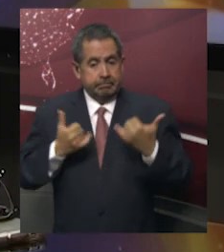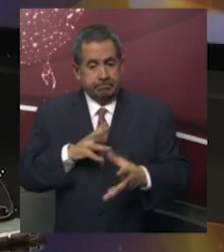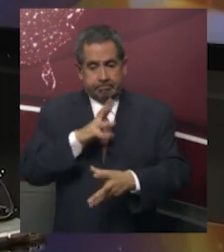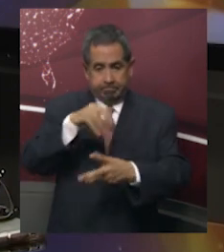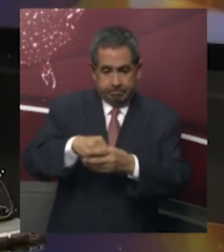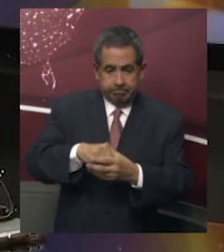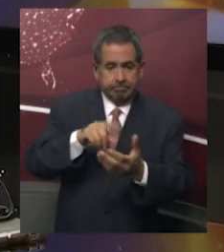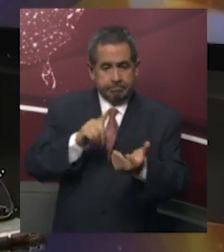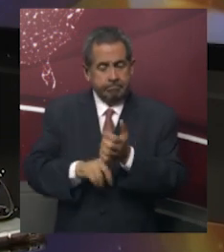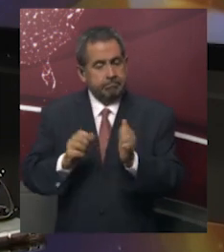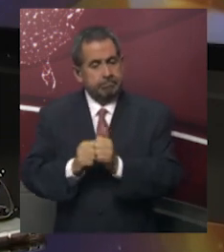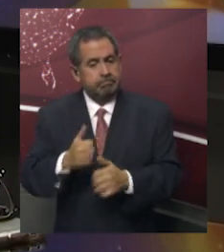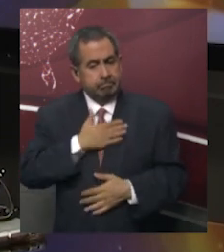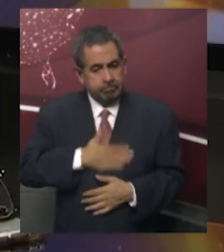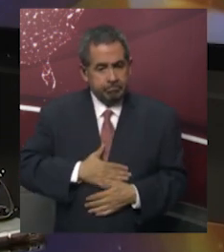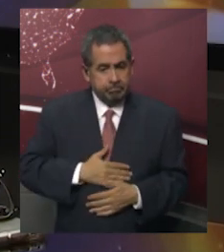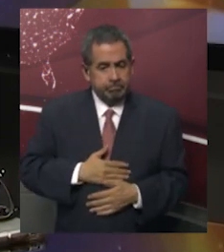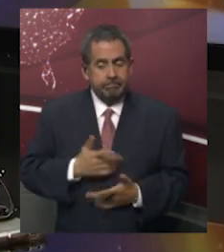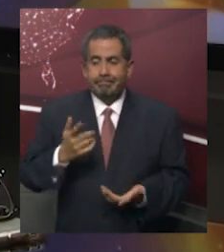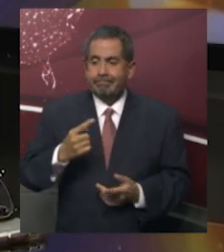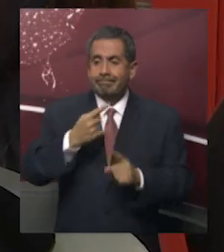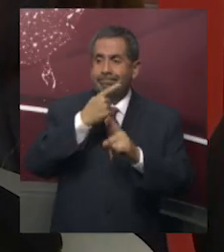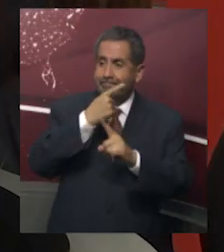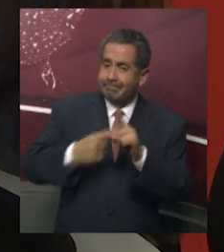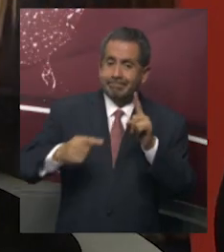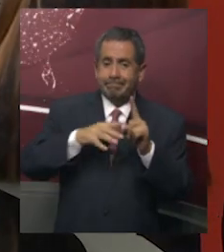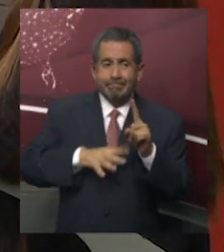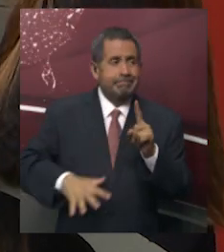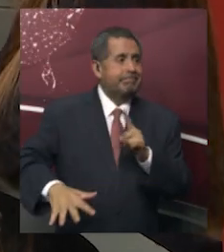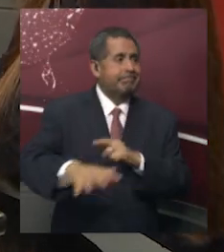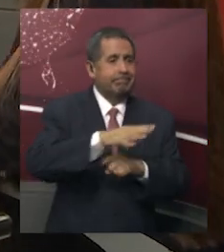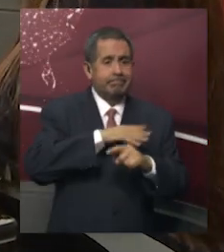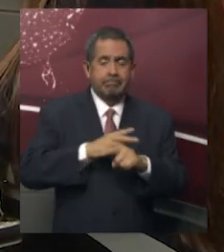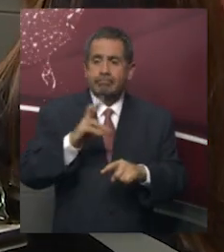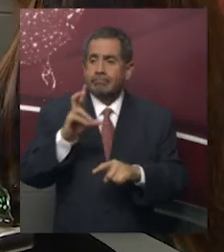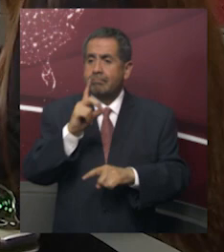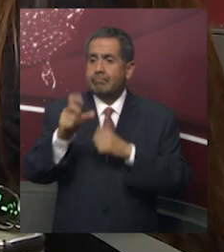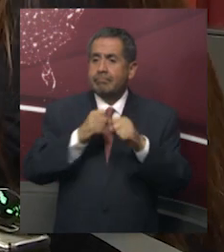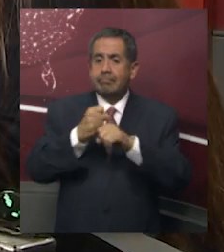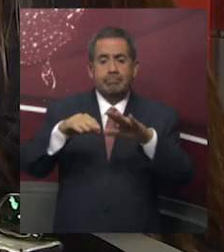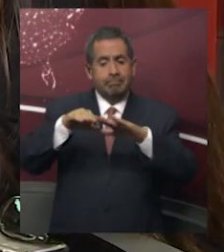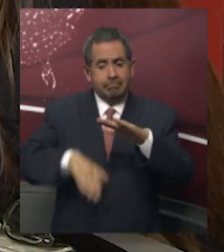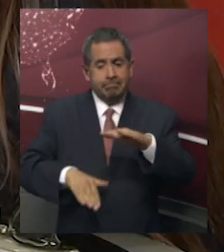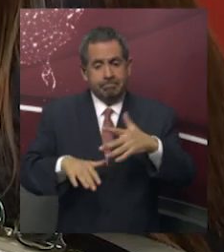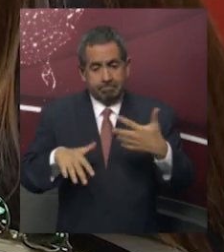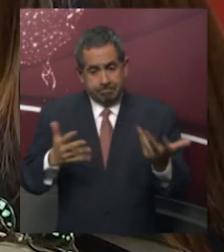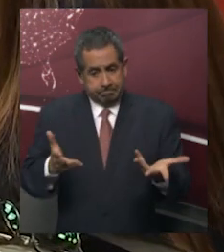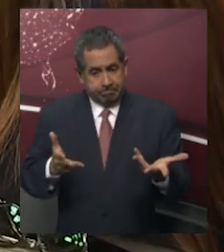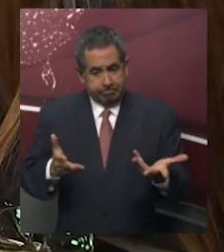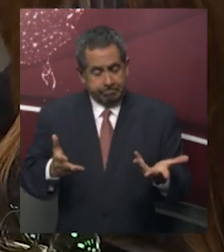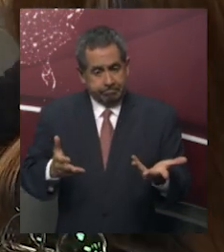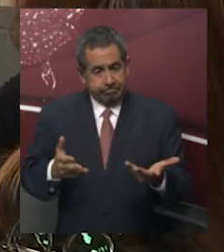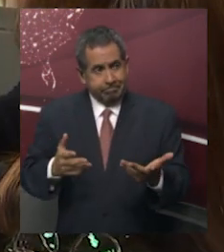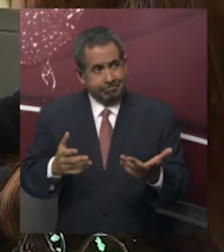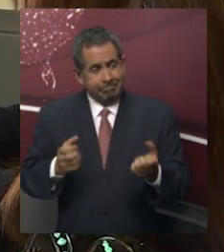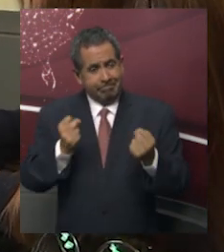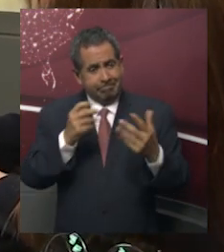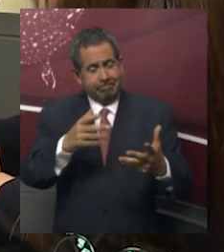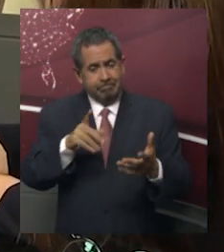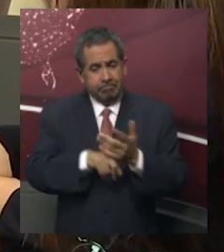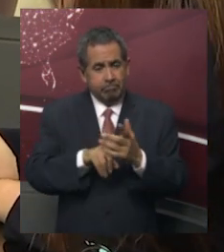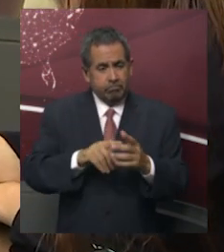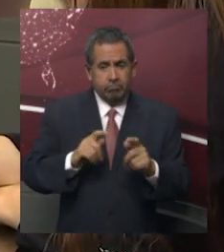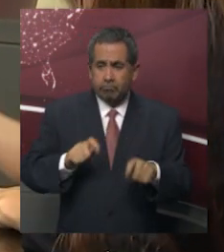me parece un tema de justicia. Insisto, la mitad de la población menor de 30. Si esa proporción la llevamos a